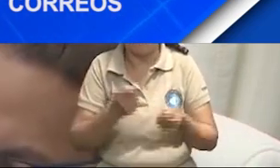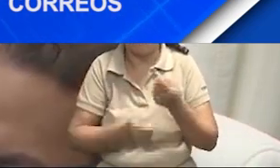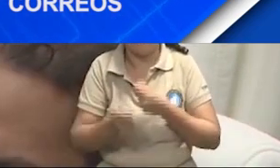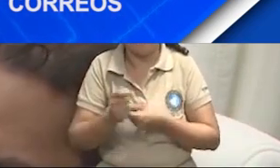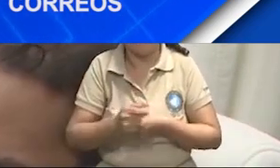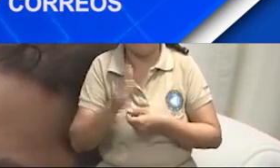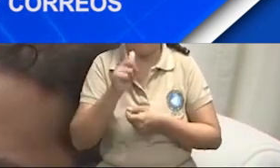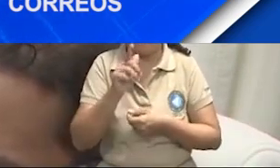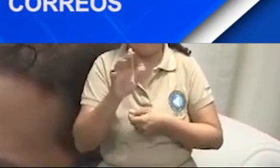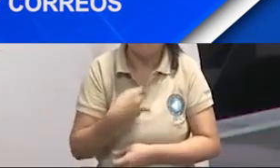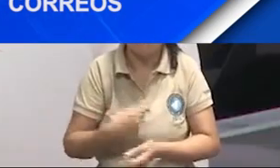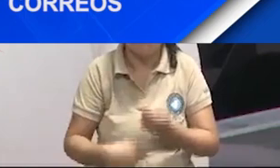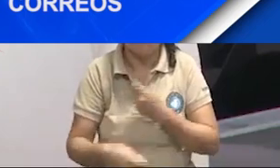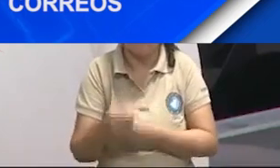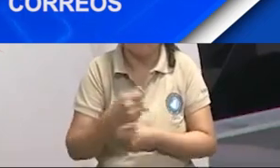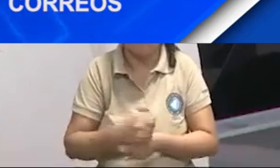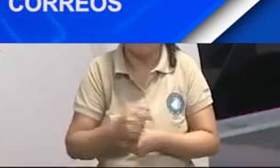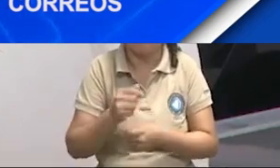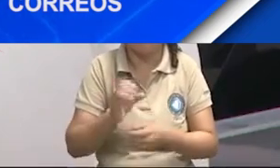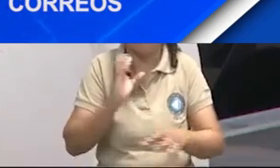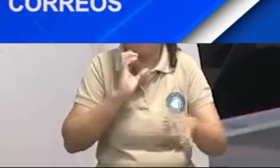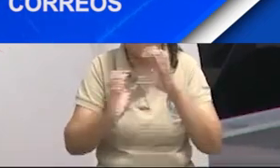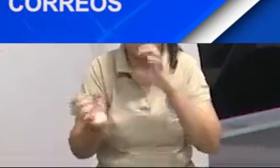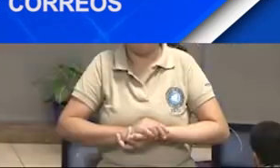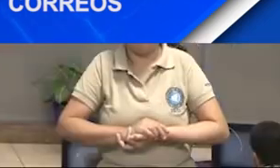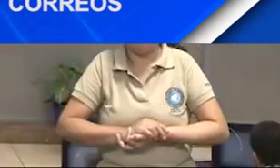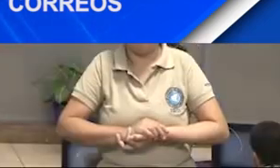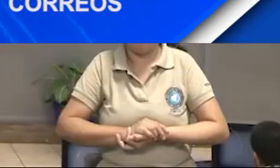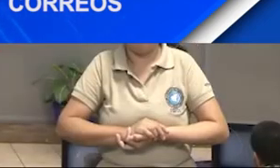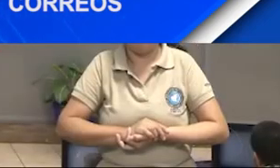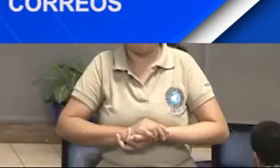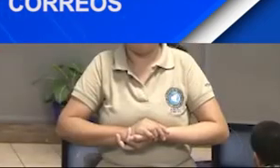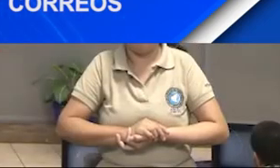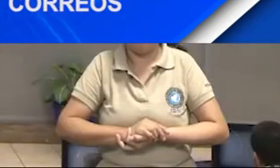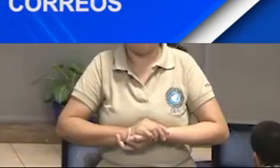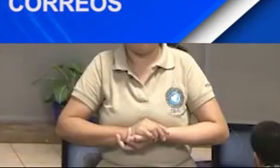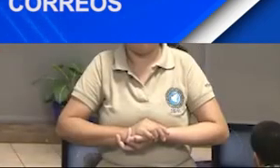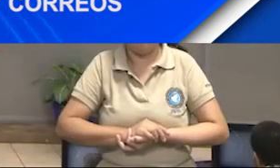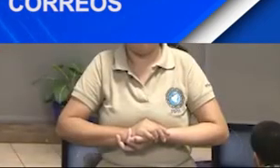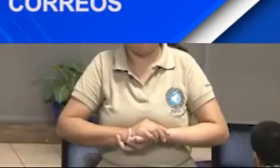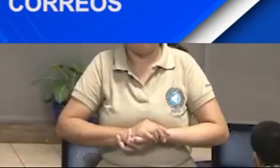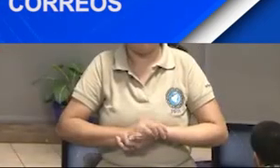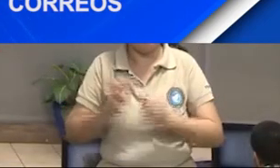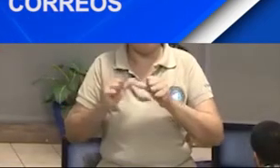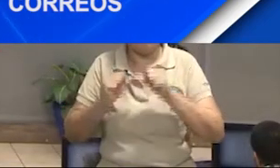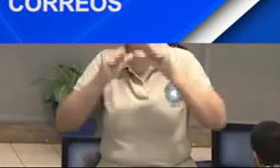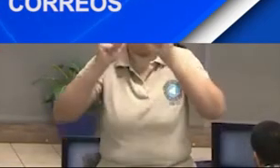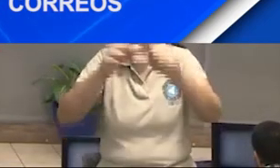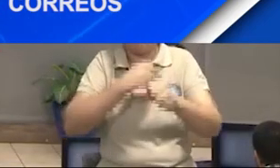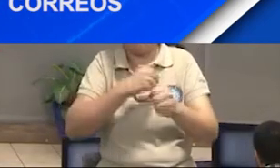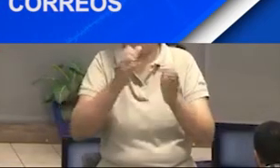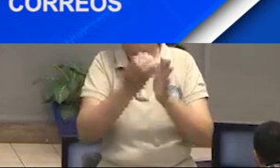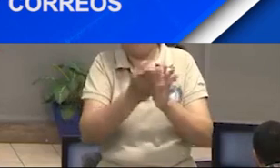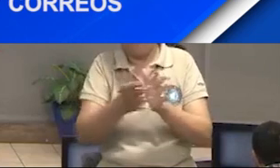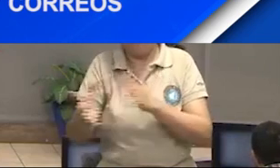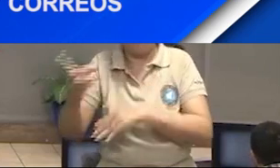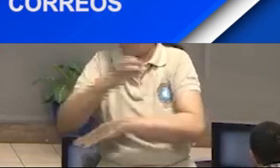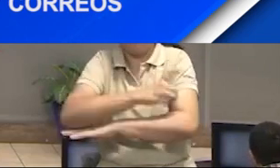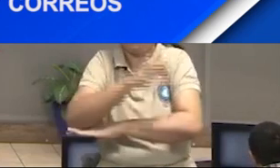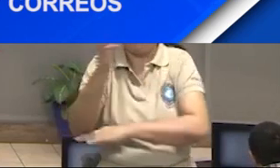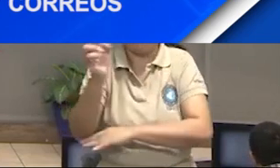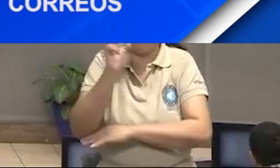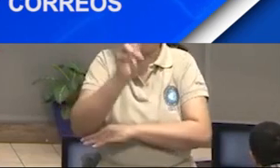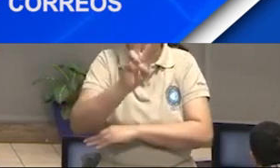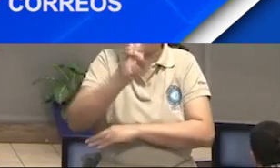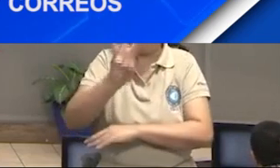las tendencias internacionales. Por su parte, el diputado Gualmaro Gutiérrez dijo que con la reforma se estará dando una facultad